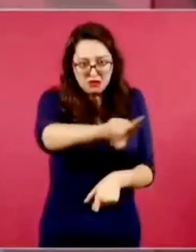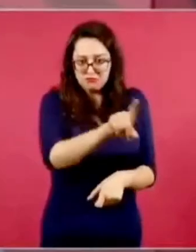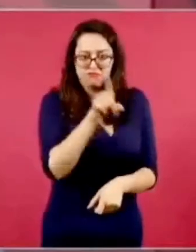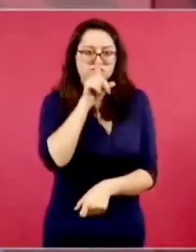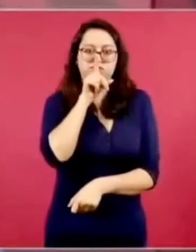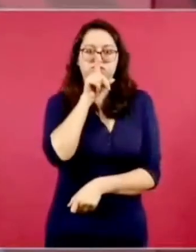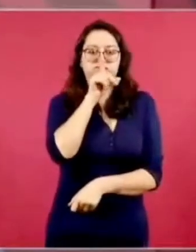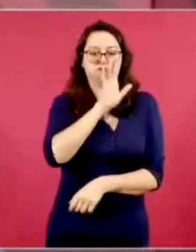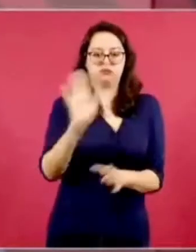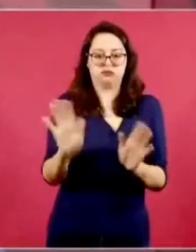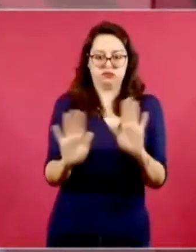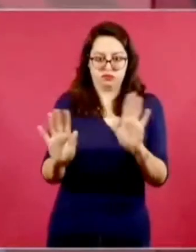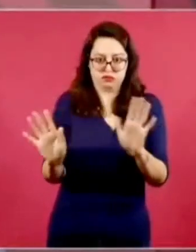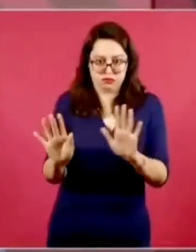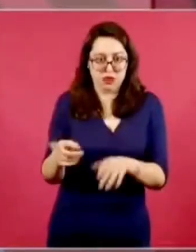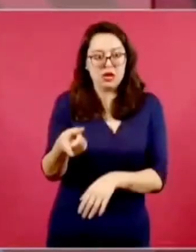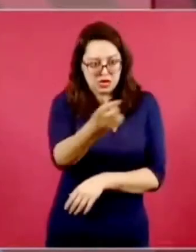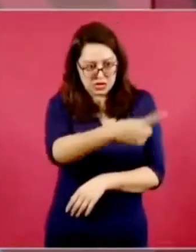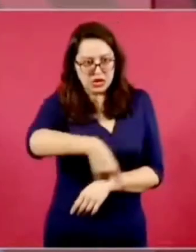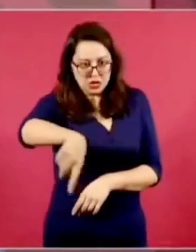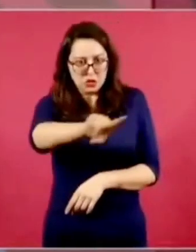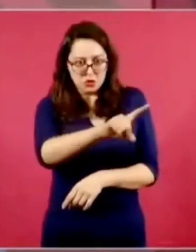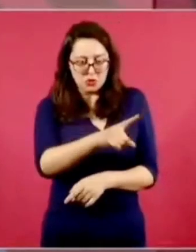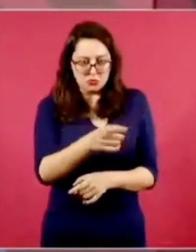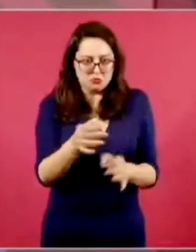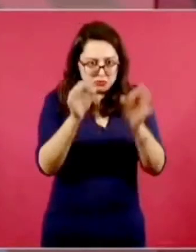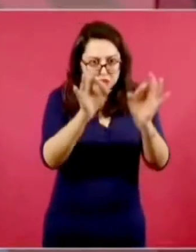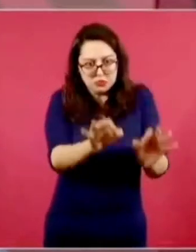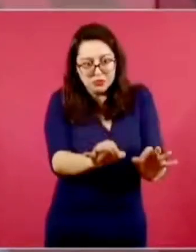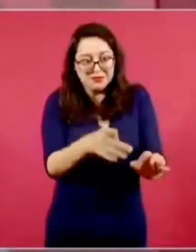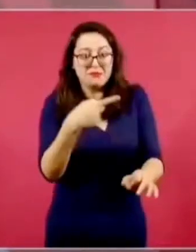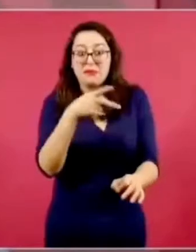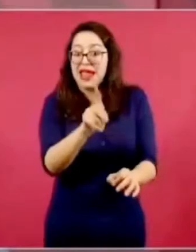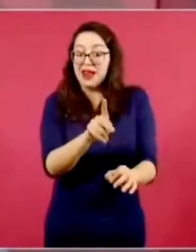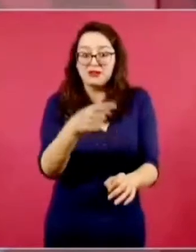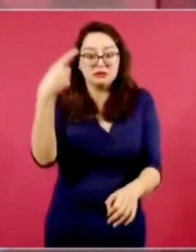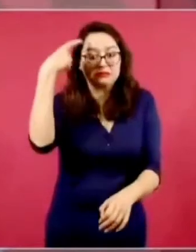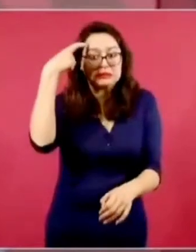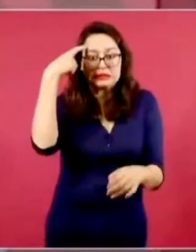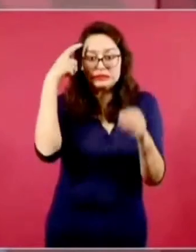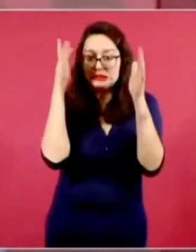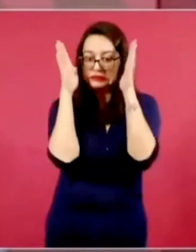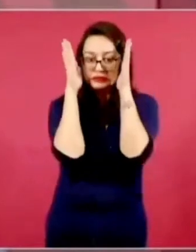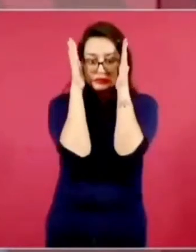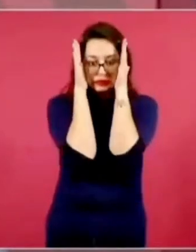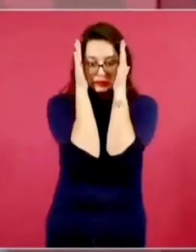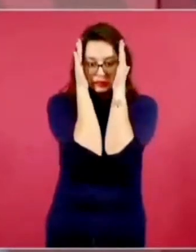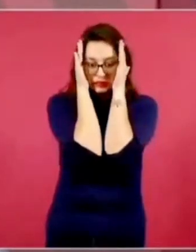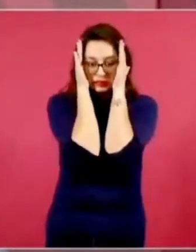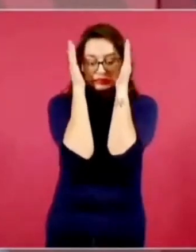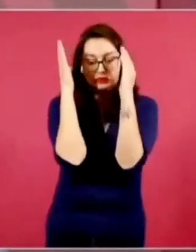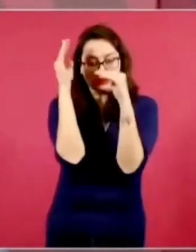ideológico. Hay mucha gente conservadora en el país, millones.